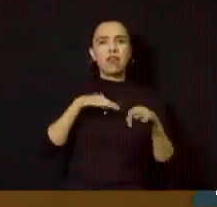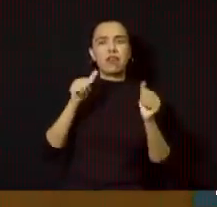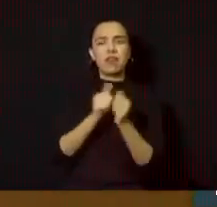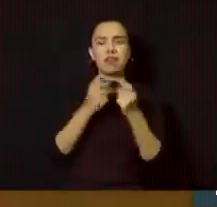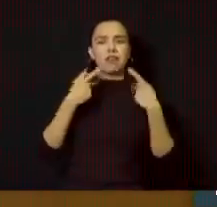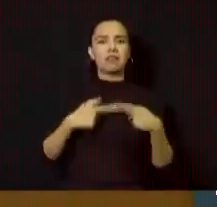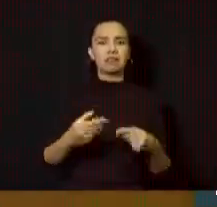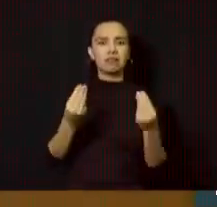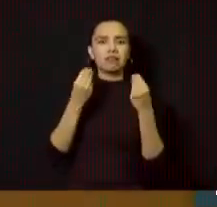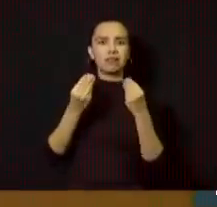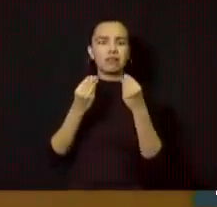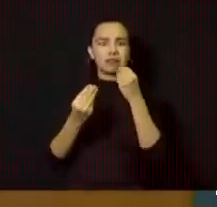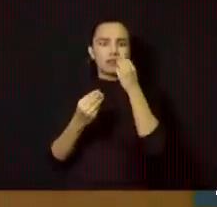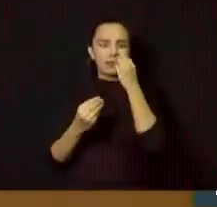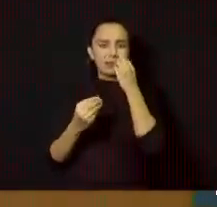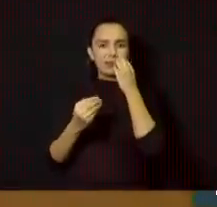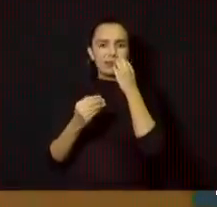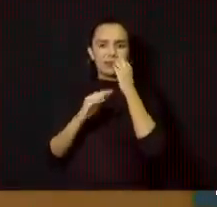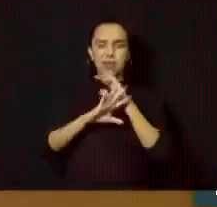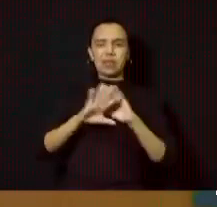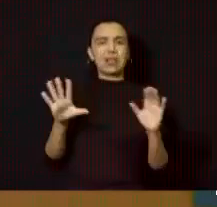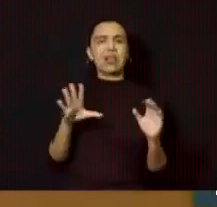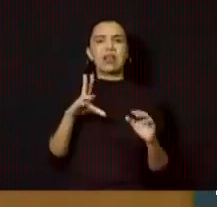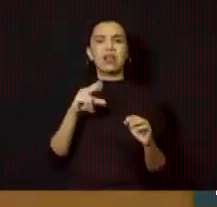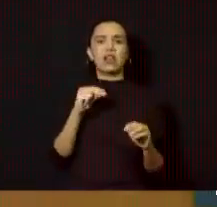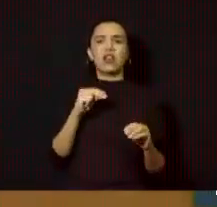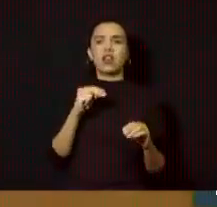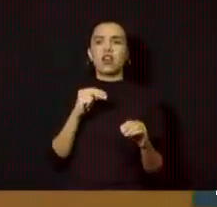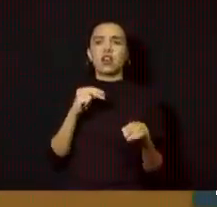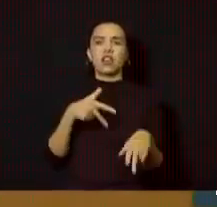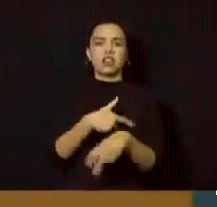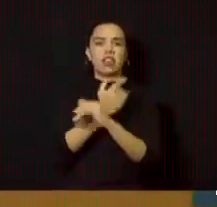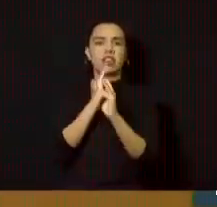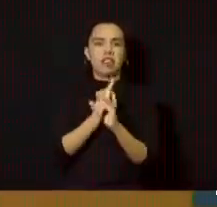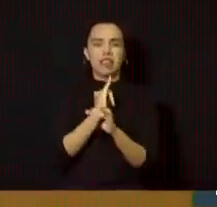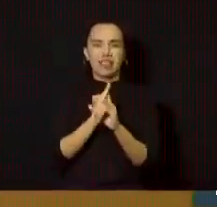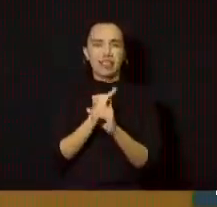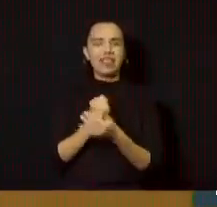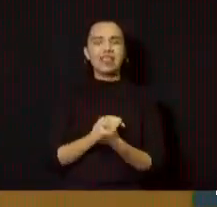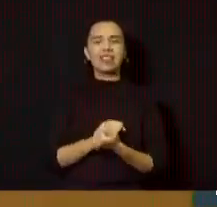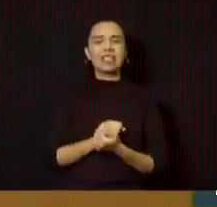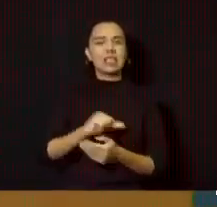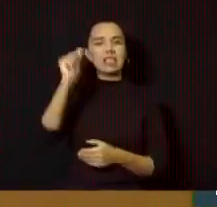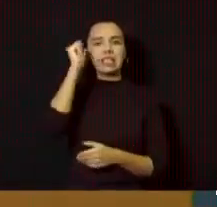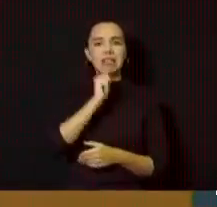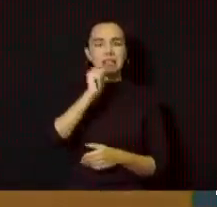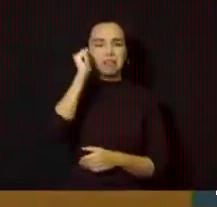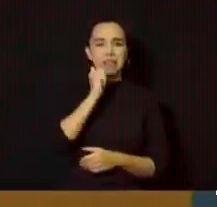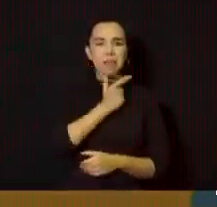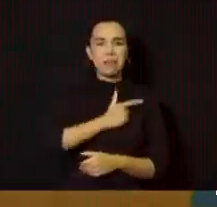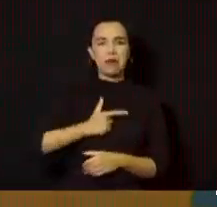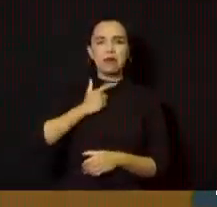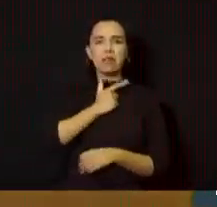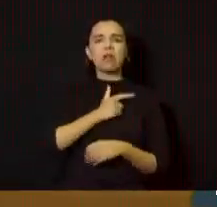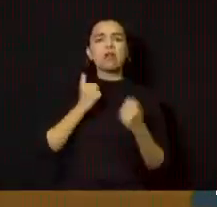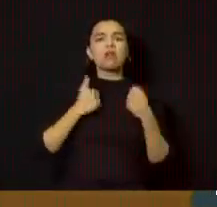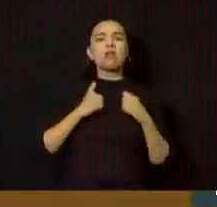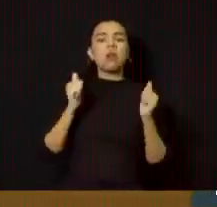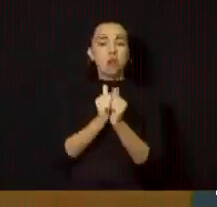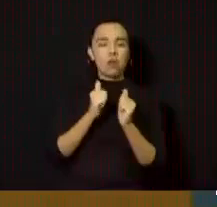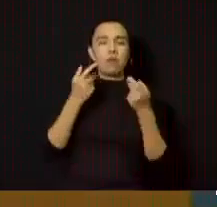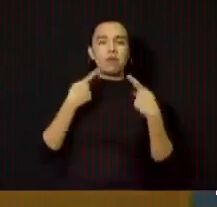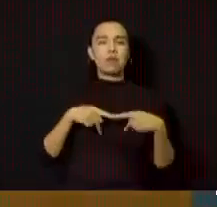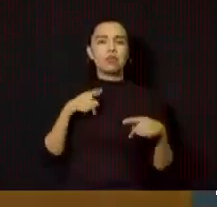que ahora sí que digamos no tan digital, porque a mí me ha gustado siempre con la gente que